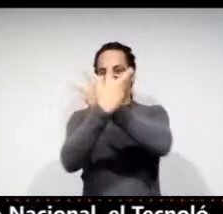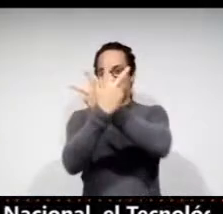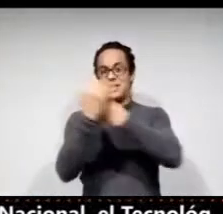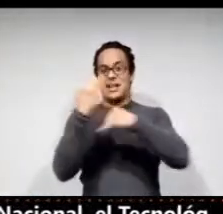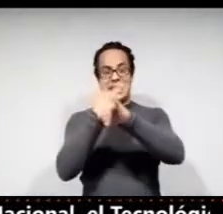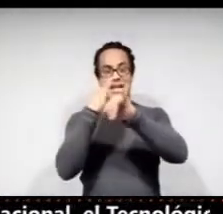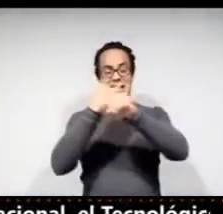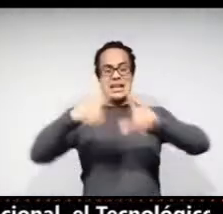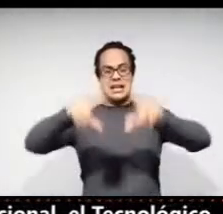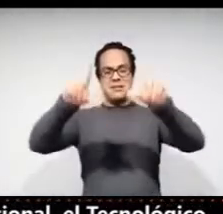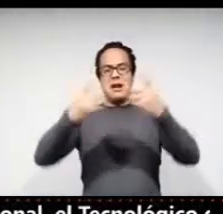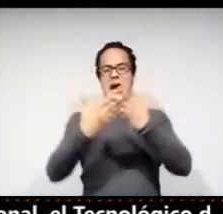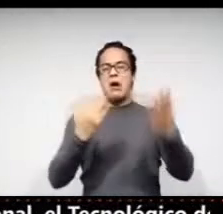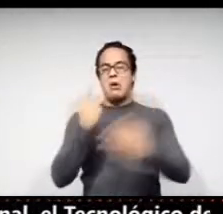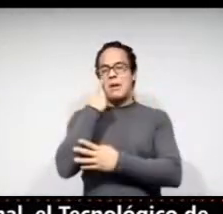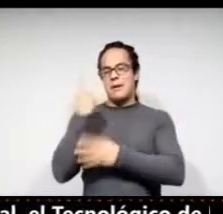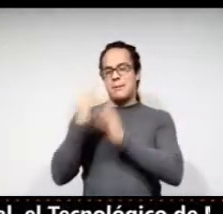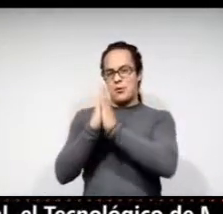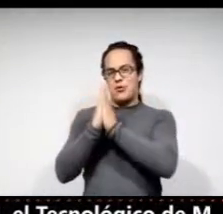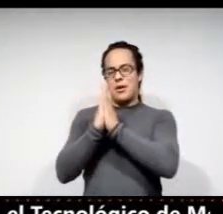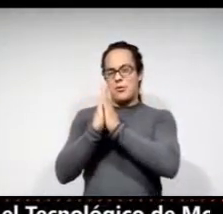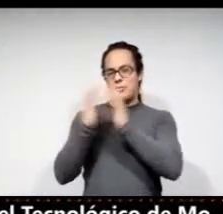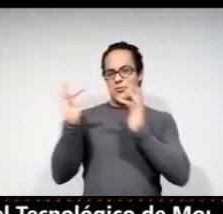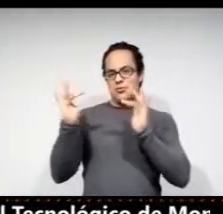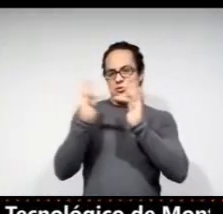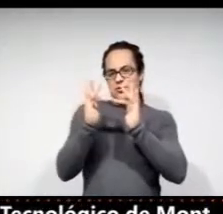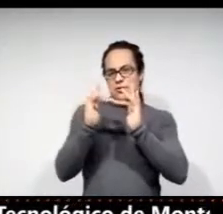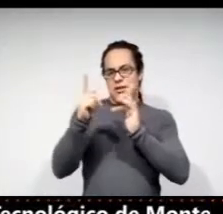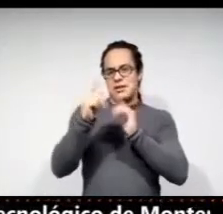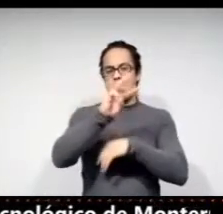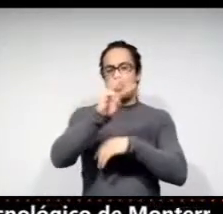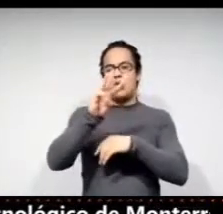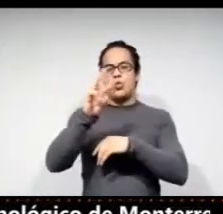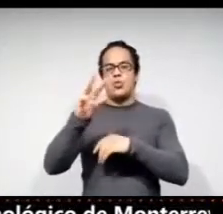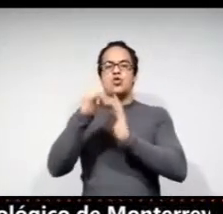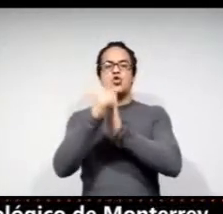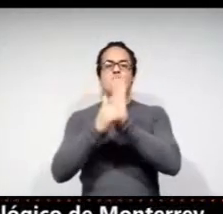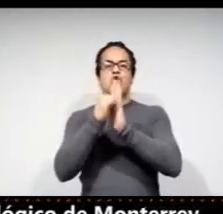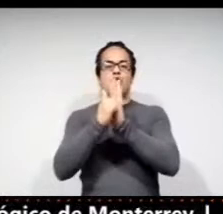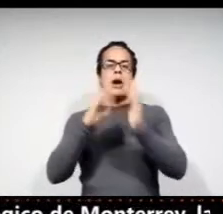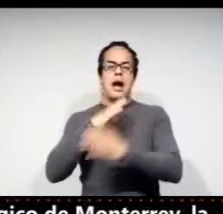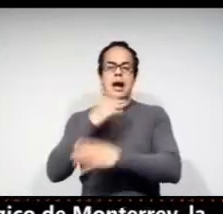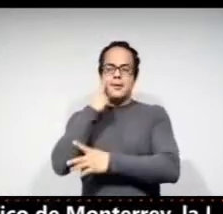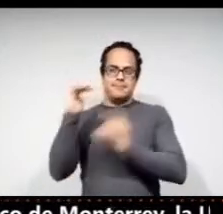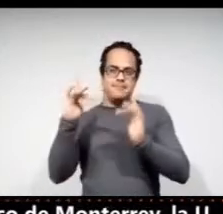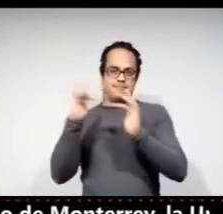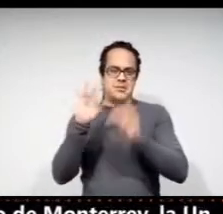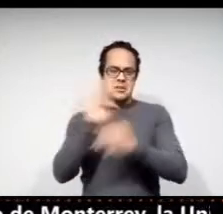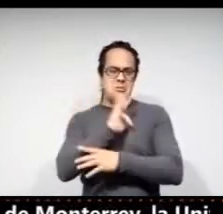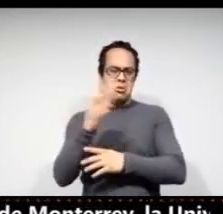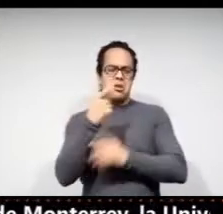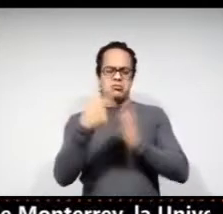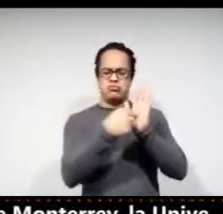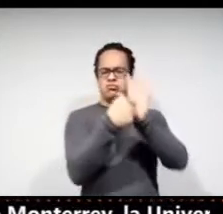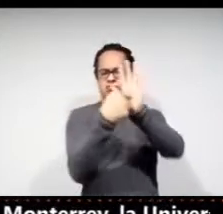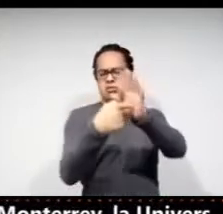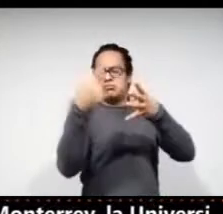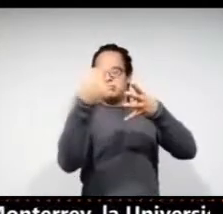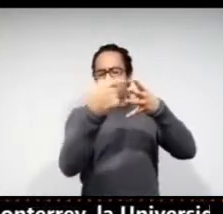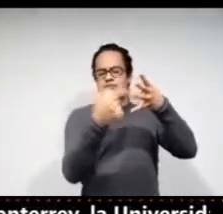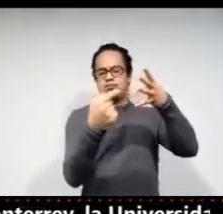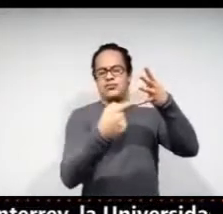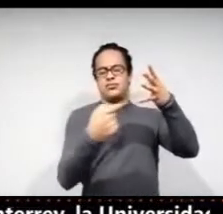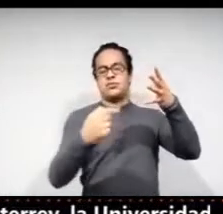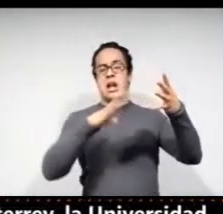me hacen favor de poner por ahí la liga en el YouTube, donde se expusieron todos los recursos con los que cuenta